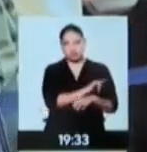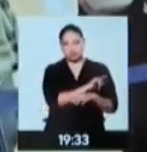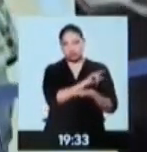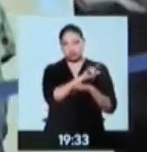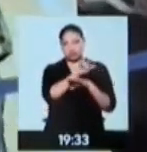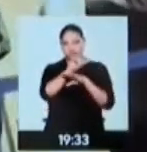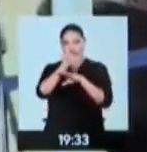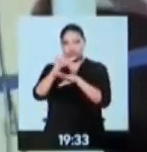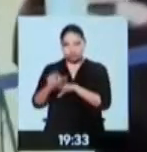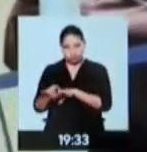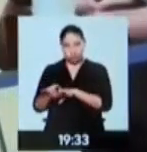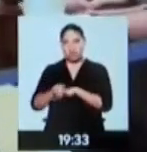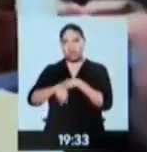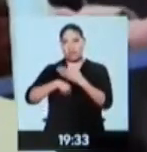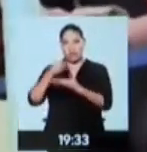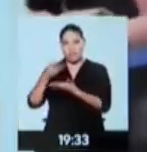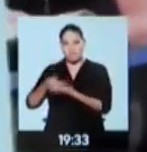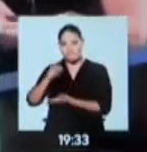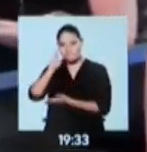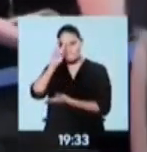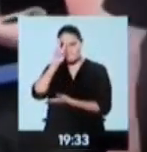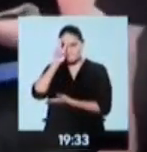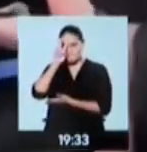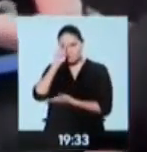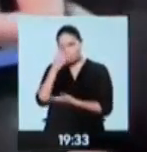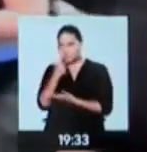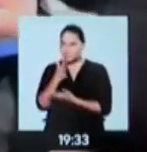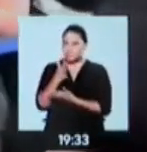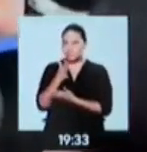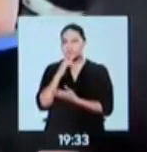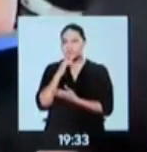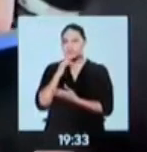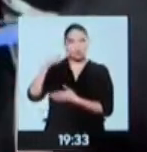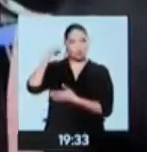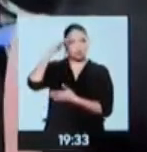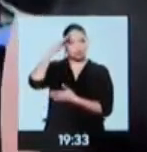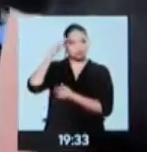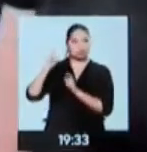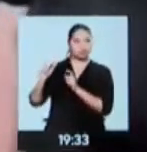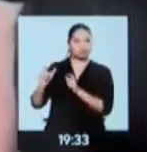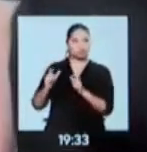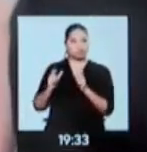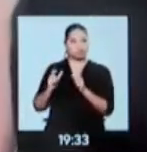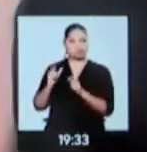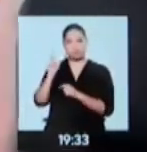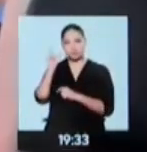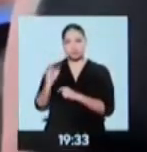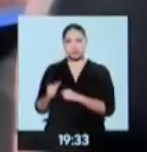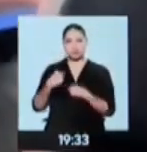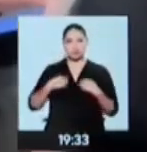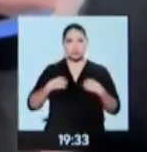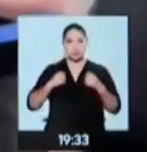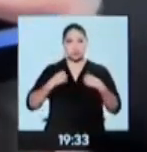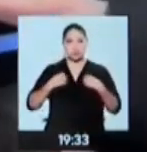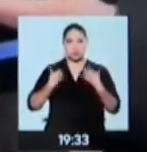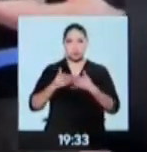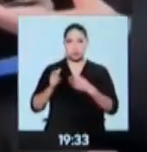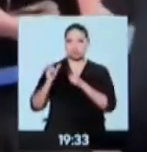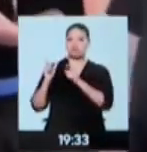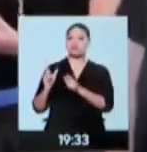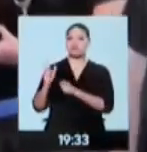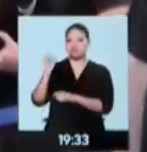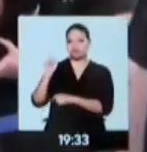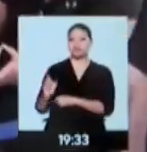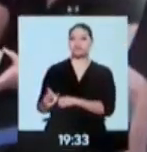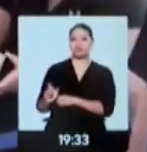que devolver porque ya cesó su detención, él ha cumplido, digamos, con la entrega correspondiente, no va a perder la fianza, pero desde